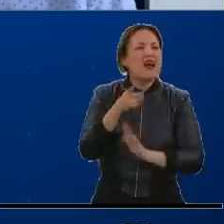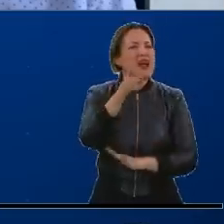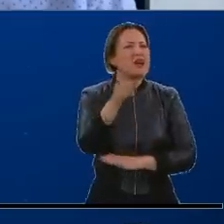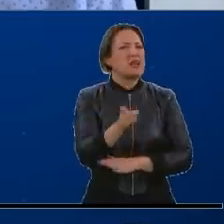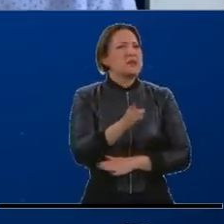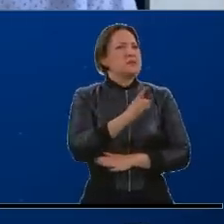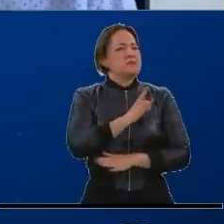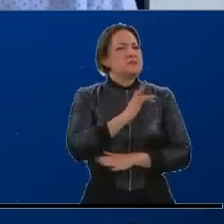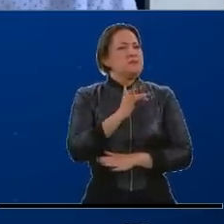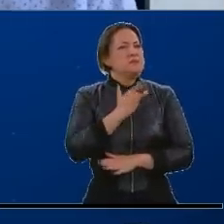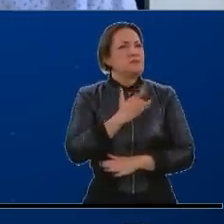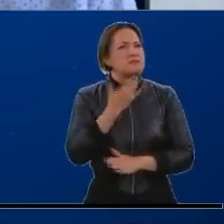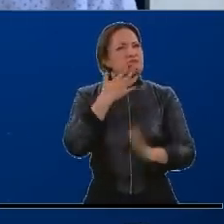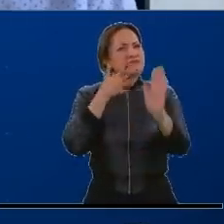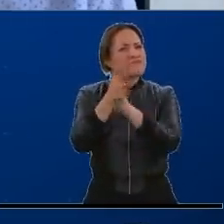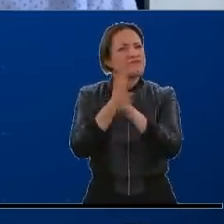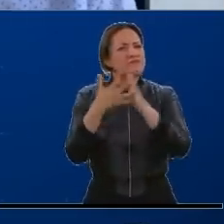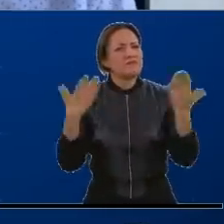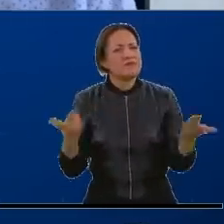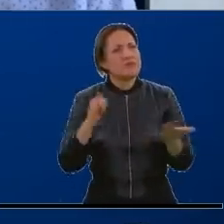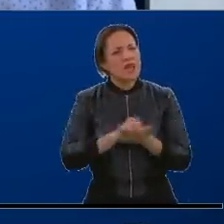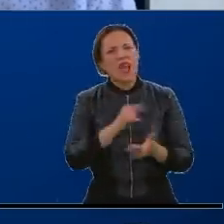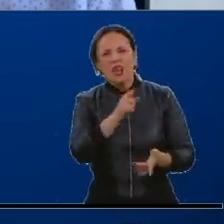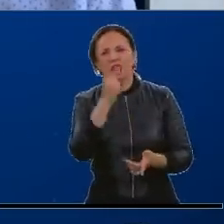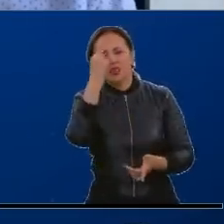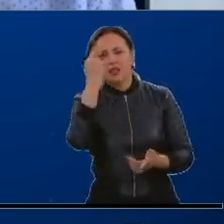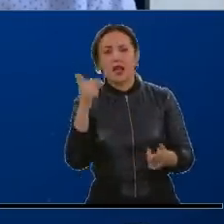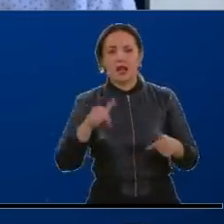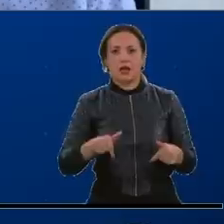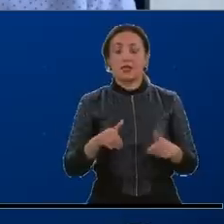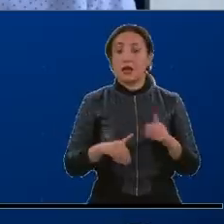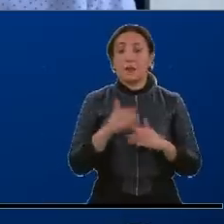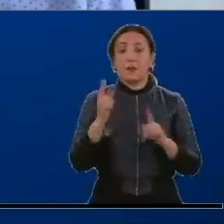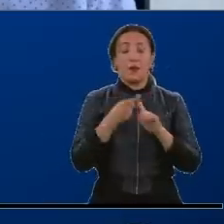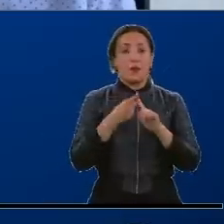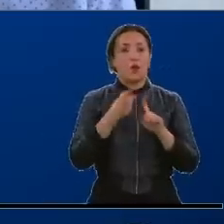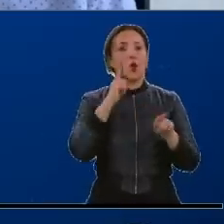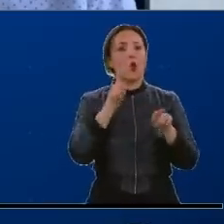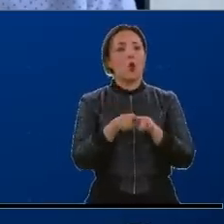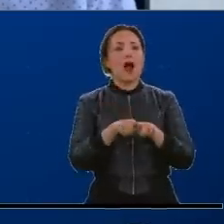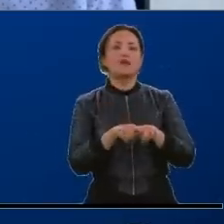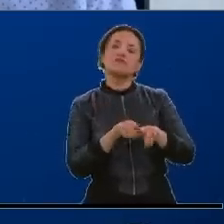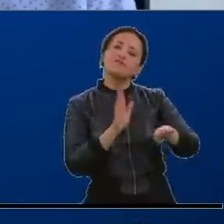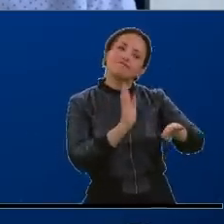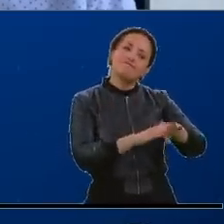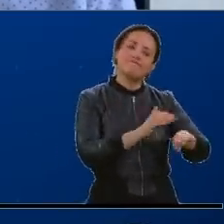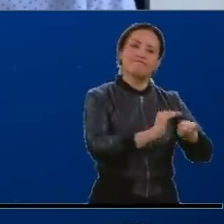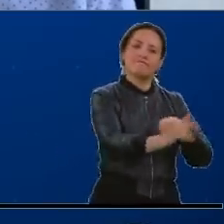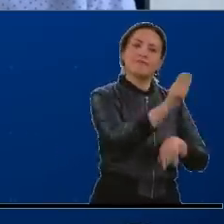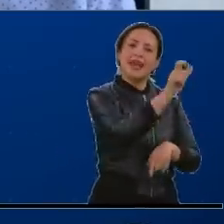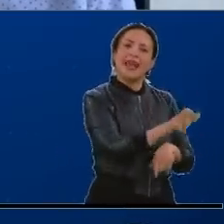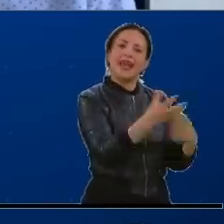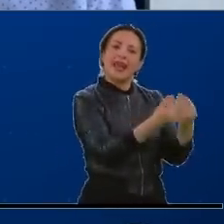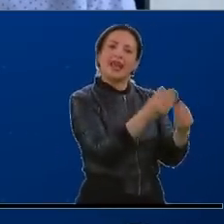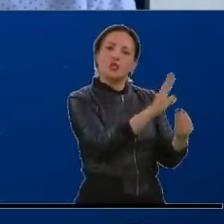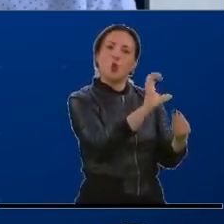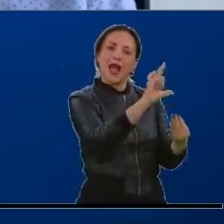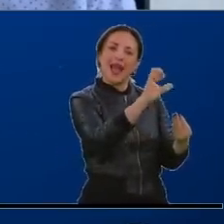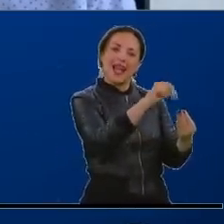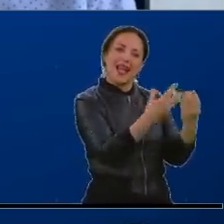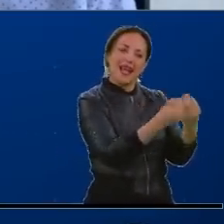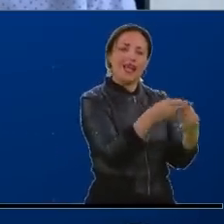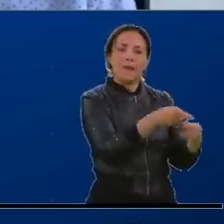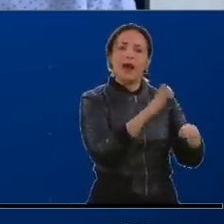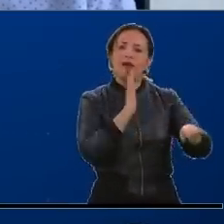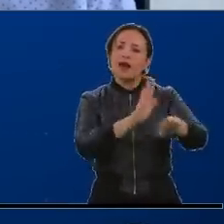de este pronunciamiento que en primera instancia deja la invitación al ELN para que convoque una